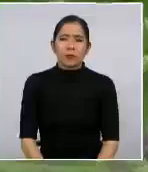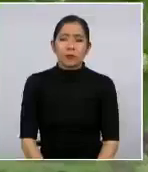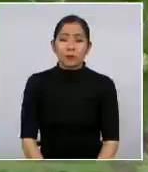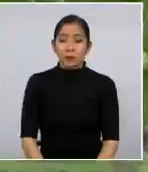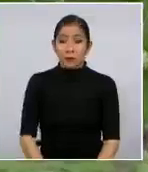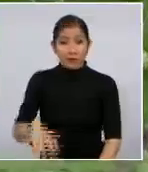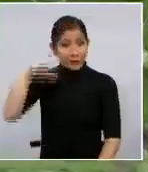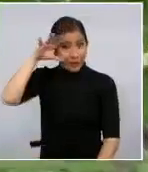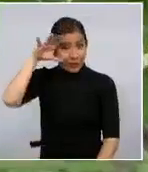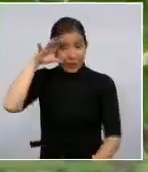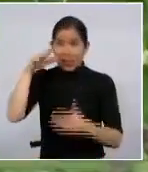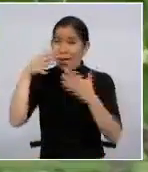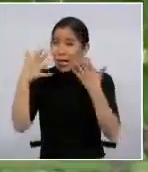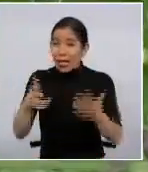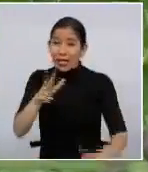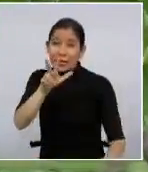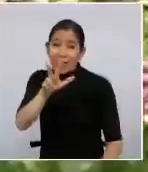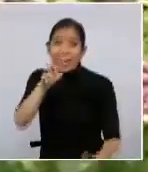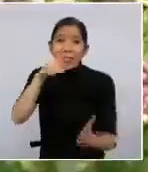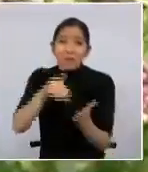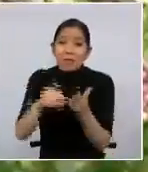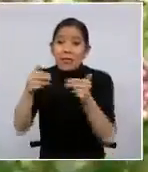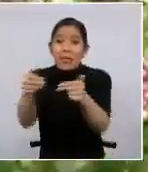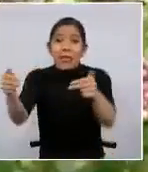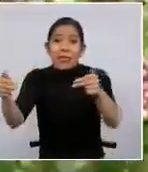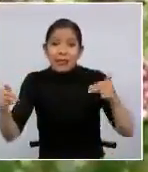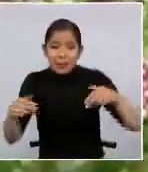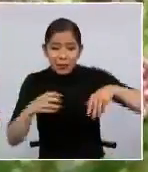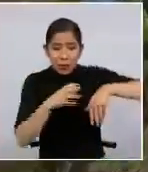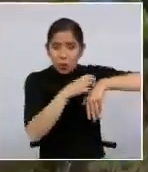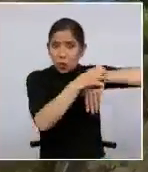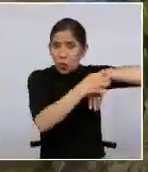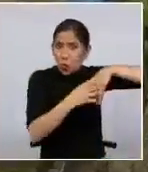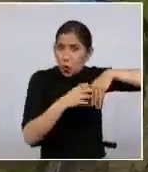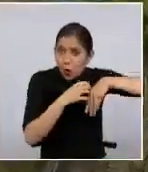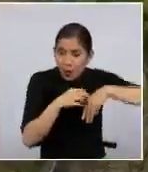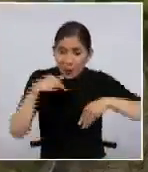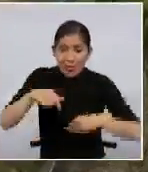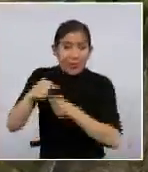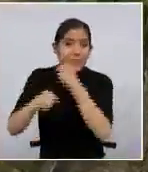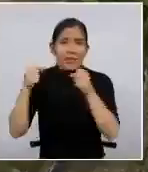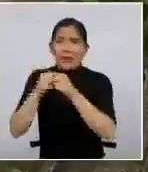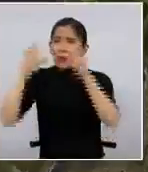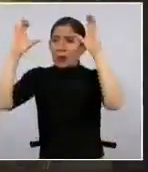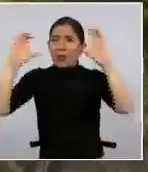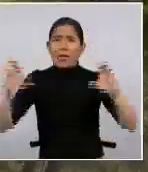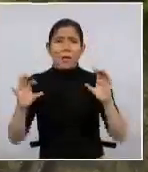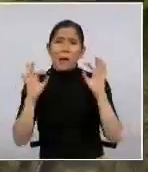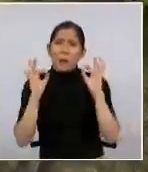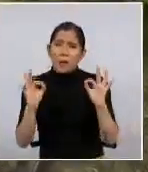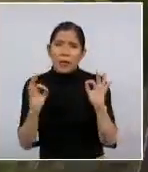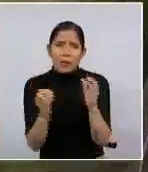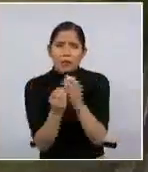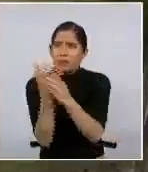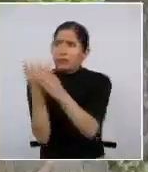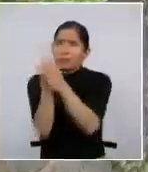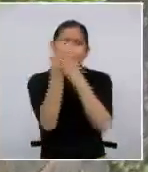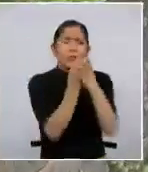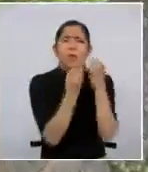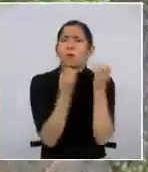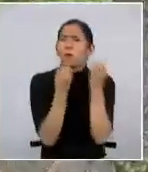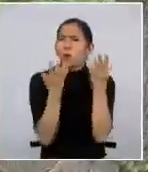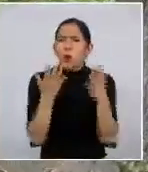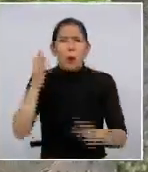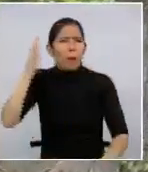En Cadí existen más de 3.000 hectáreas de uva que ahora, por factores climatológicos, dieron una excelente cosecha y se estima generar un movimiento económico